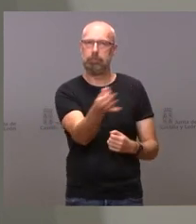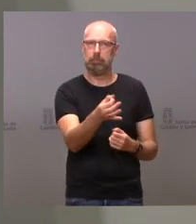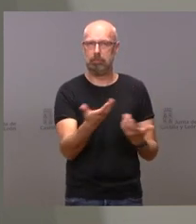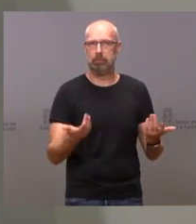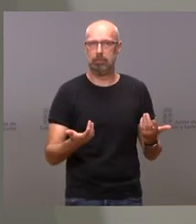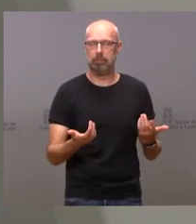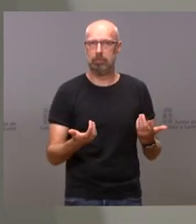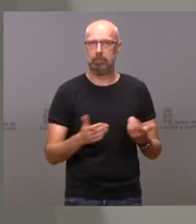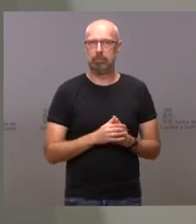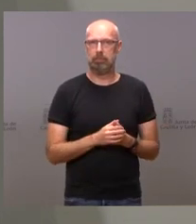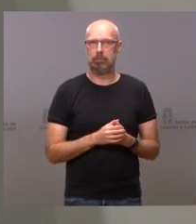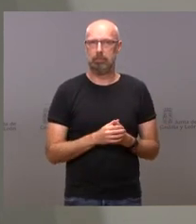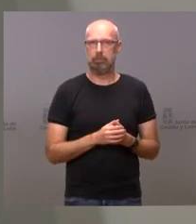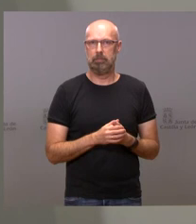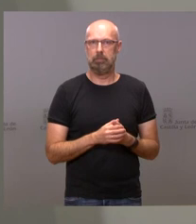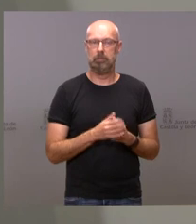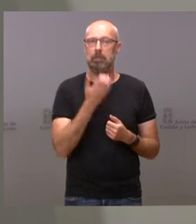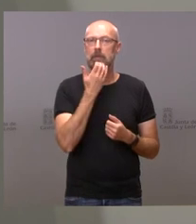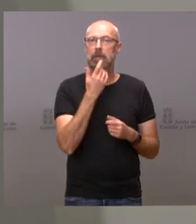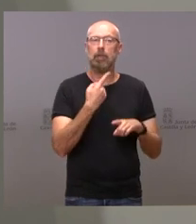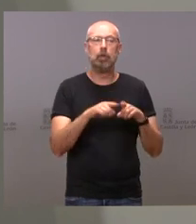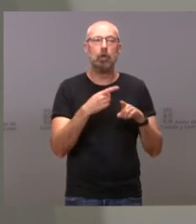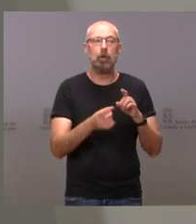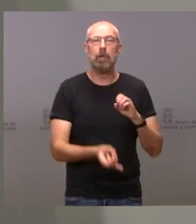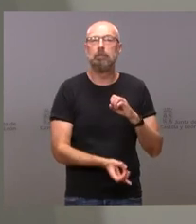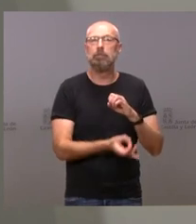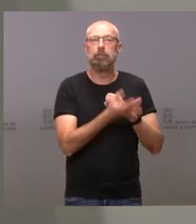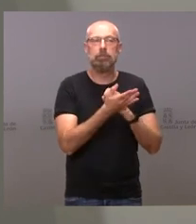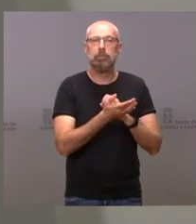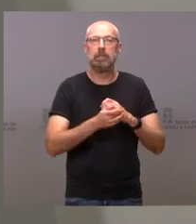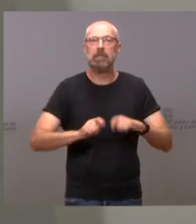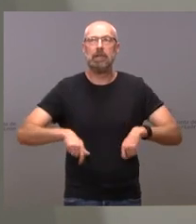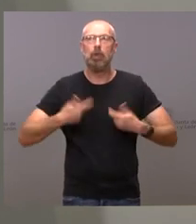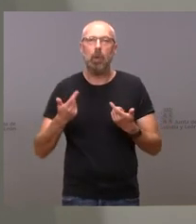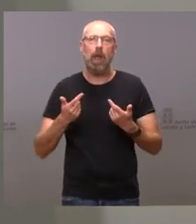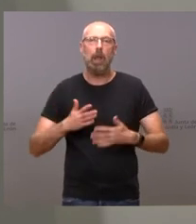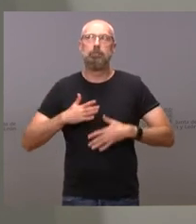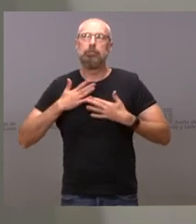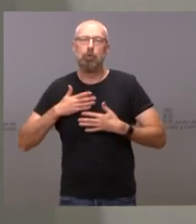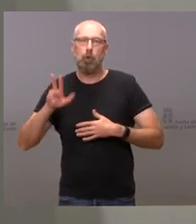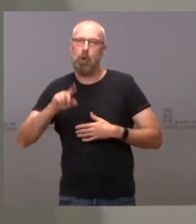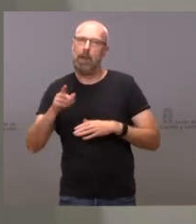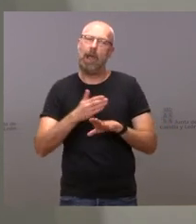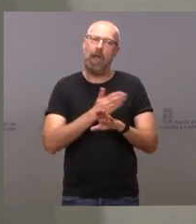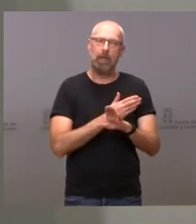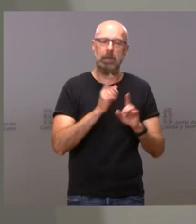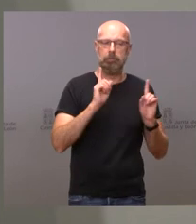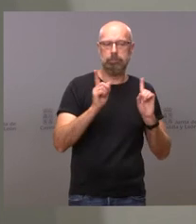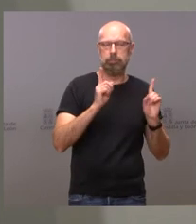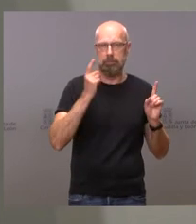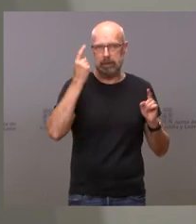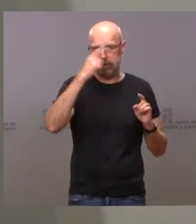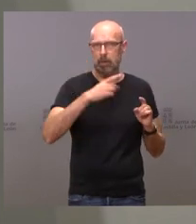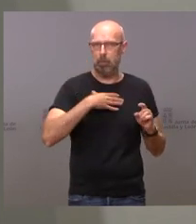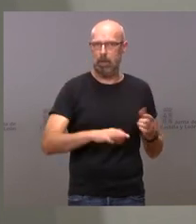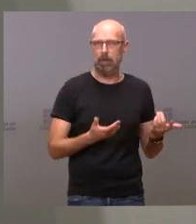no son eventos naturales inesperados, sino son eventos programables. He de